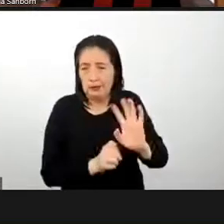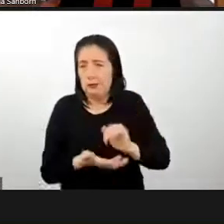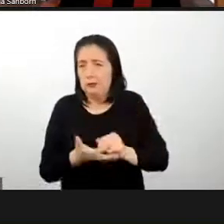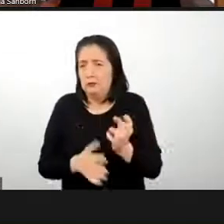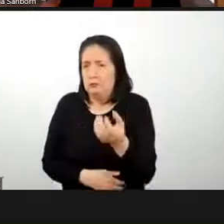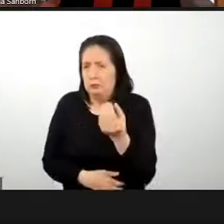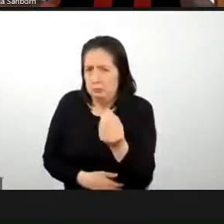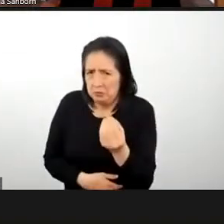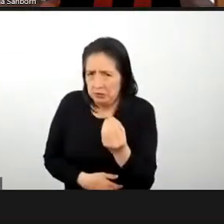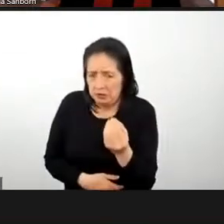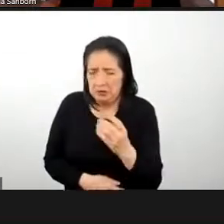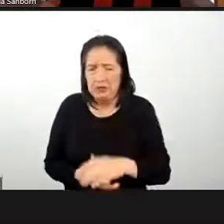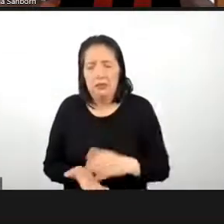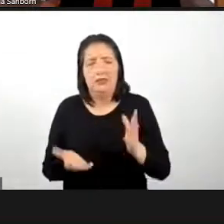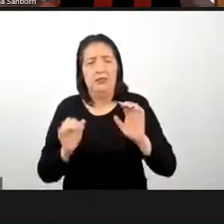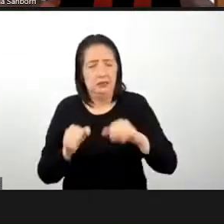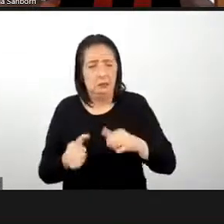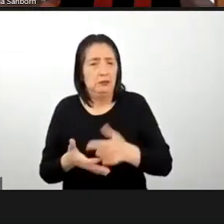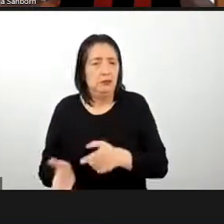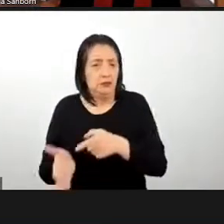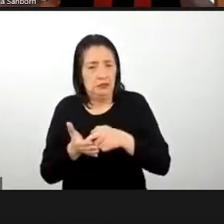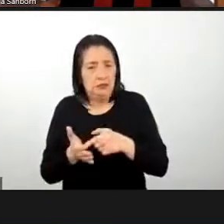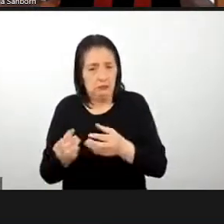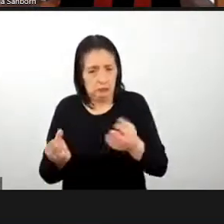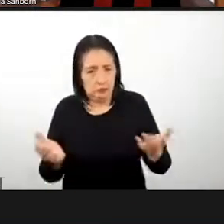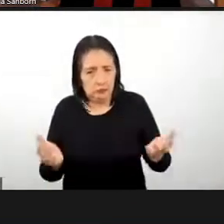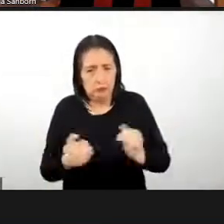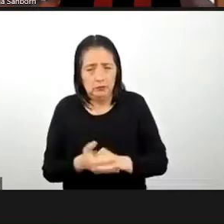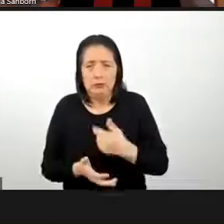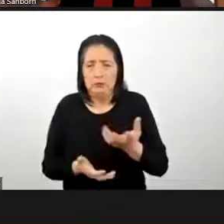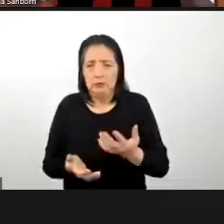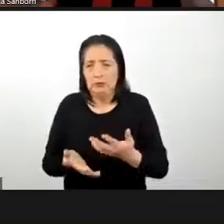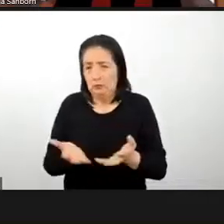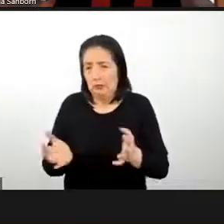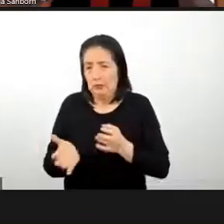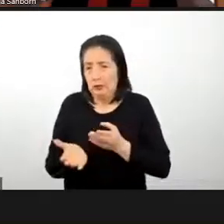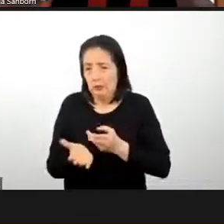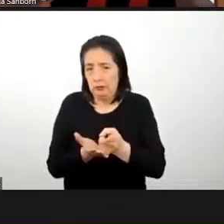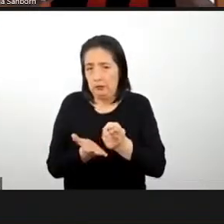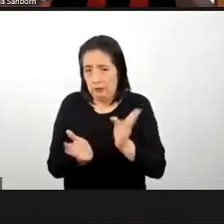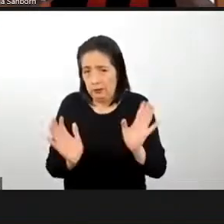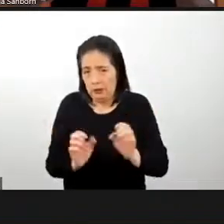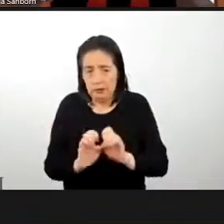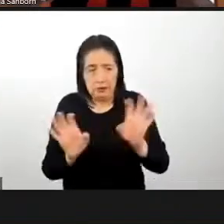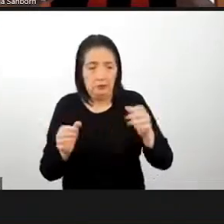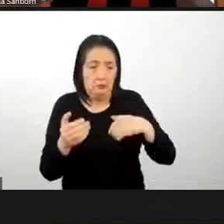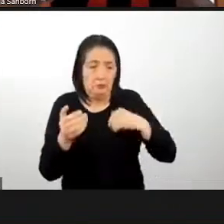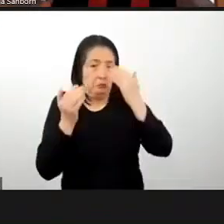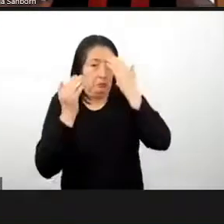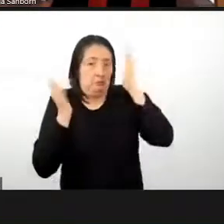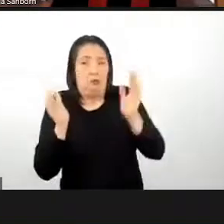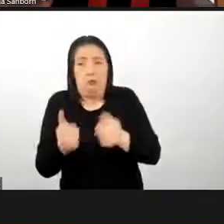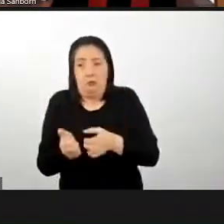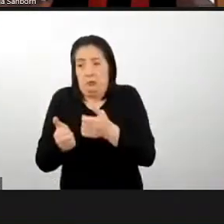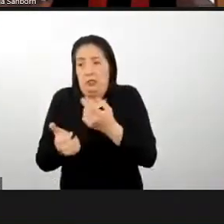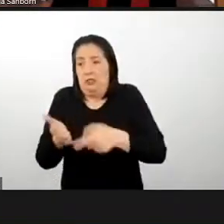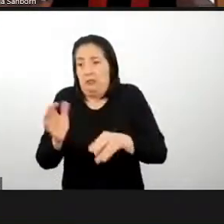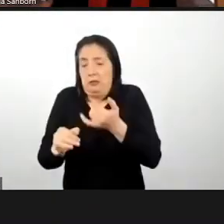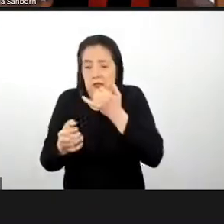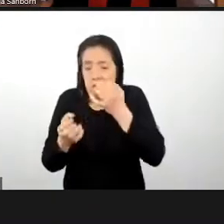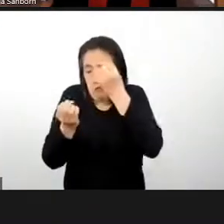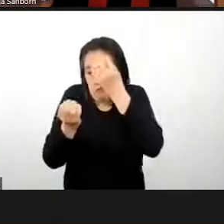Porque habrá que exigir muchas cosas, ¿no? Entre otras cosas, pues transparencia, porque muchas veces no sabemos bien lo que ha pasado, ¿no?, y con qué